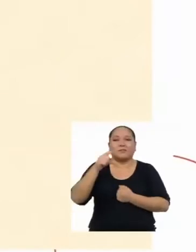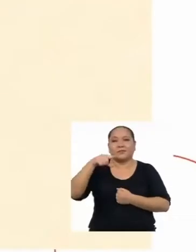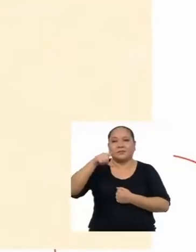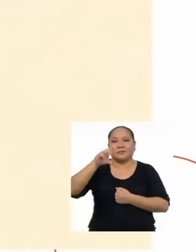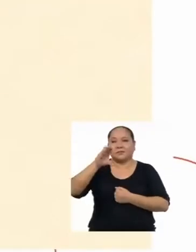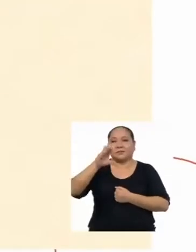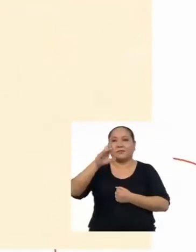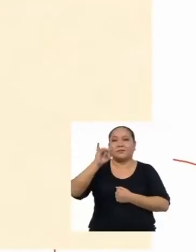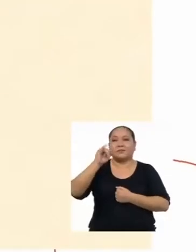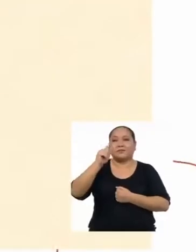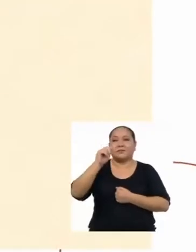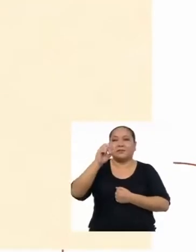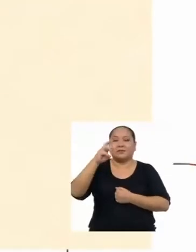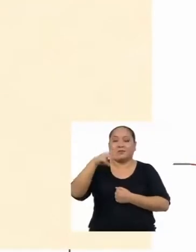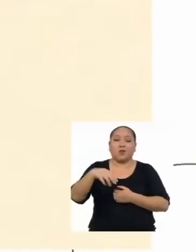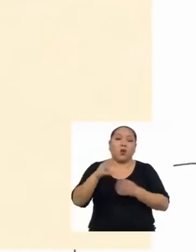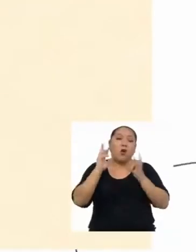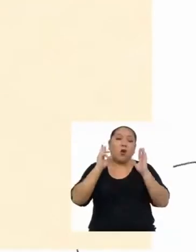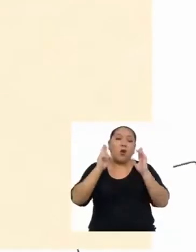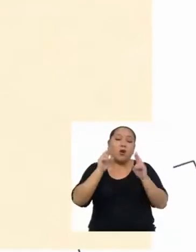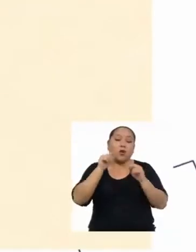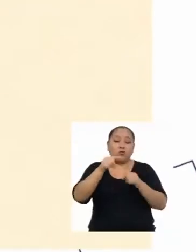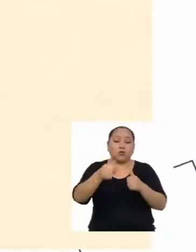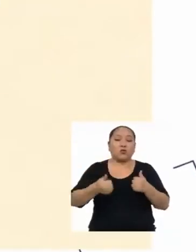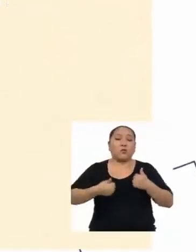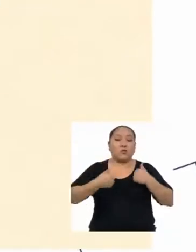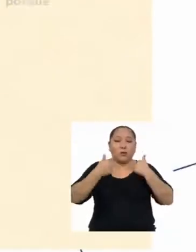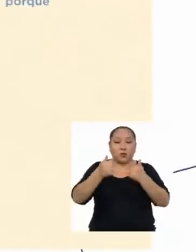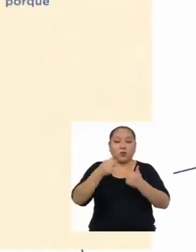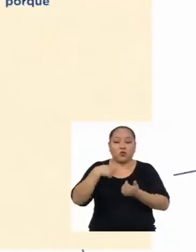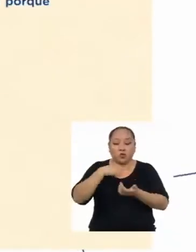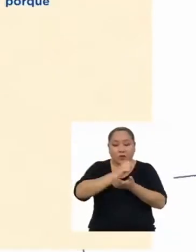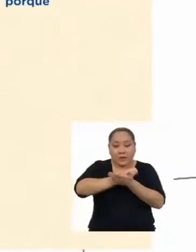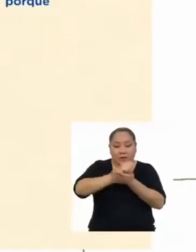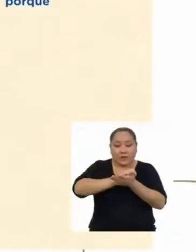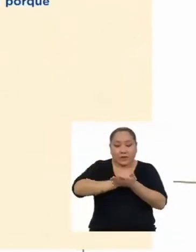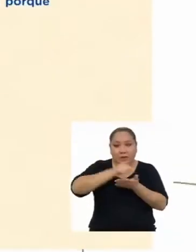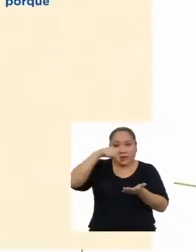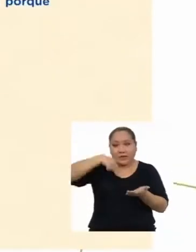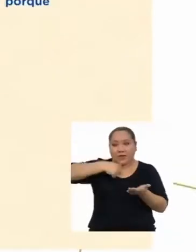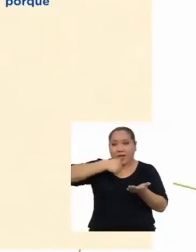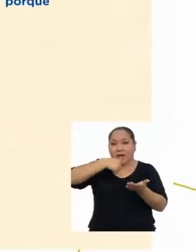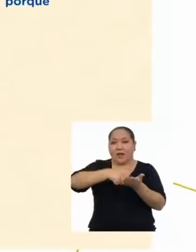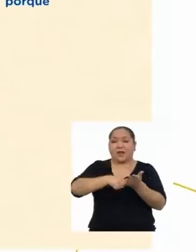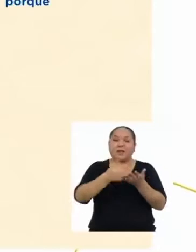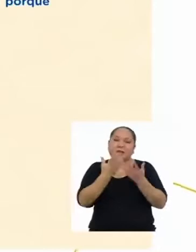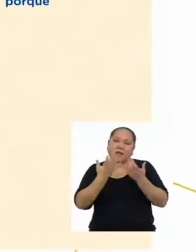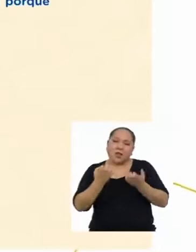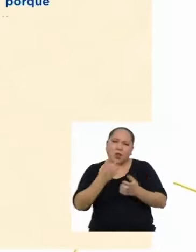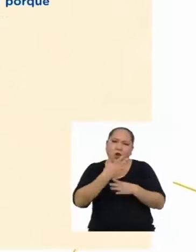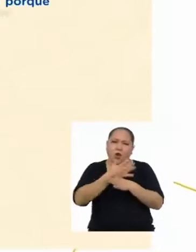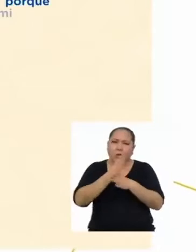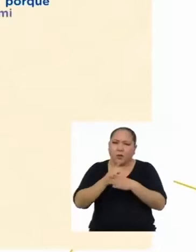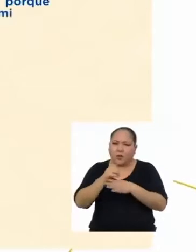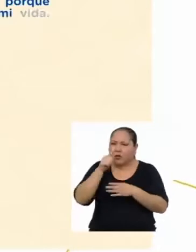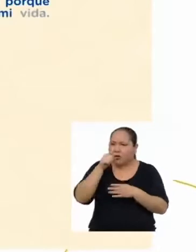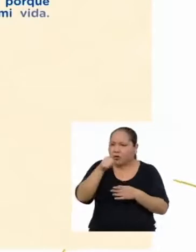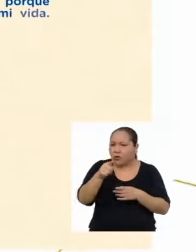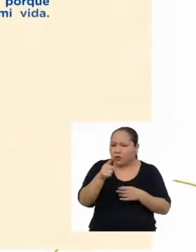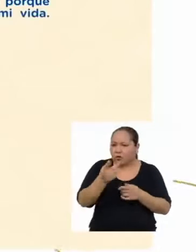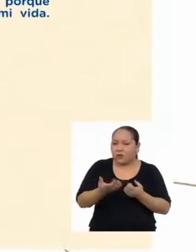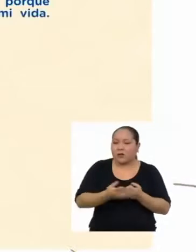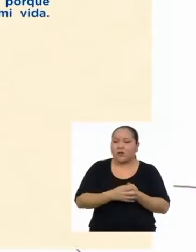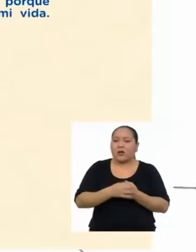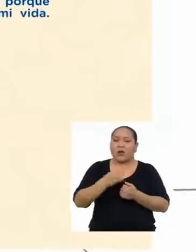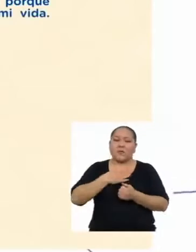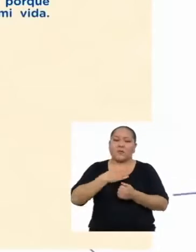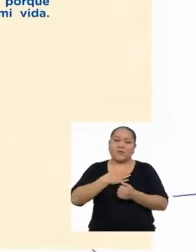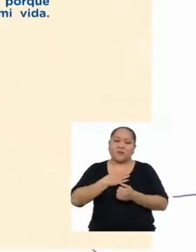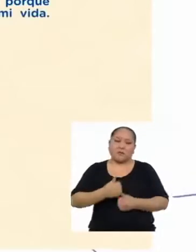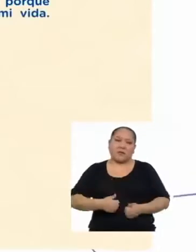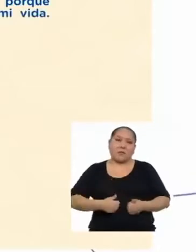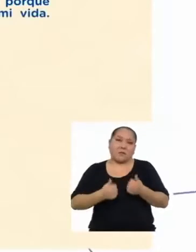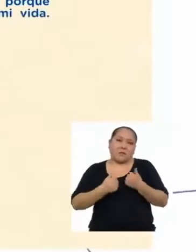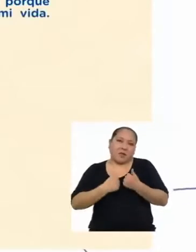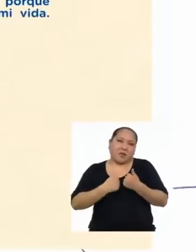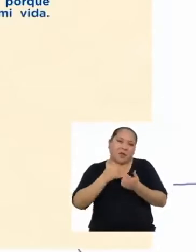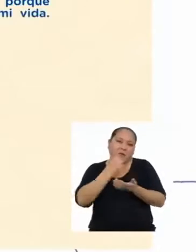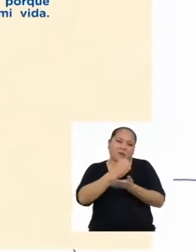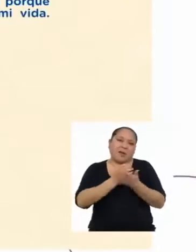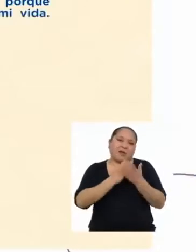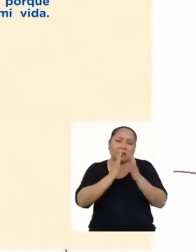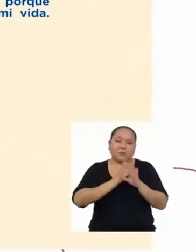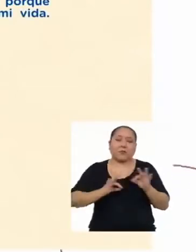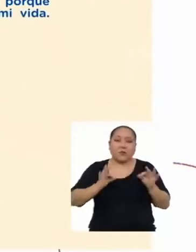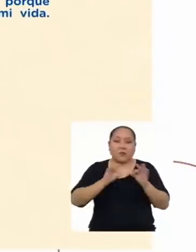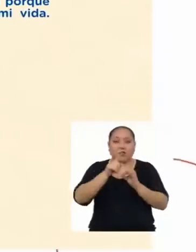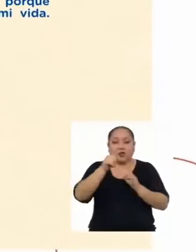te encuentres muy bien. Te escribo esta carta porque quiero compartir contigo aspectos importantes de mi vida. Sabes que